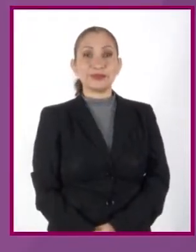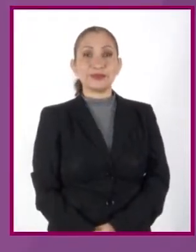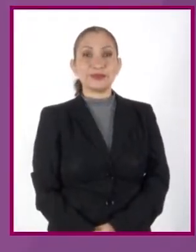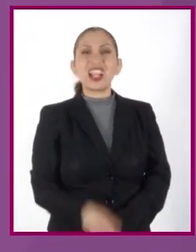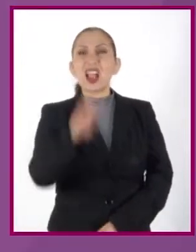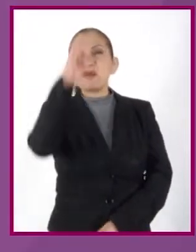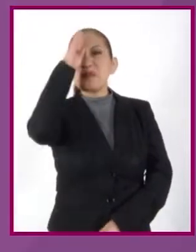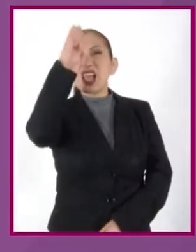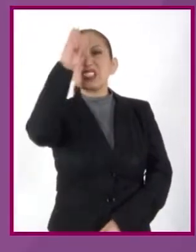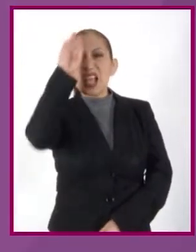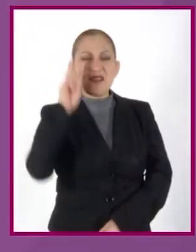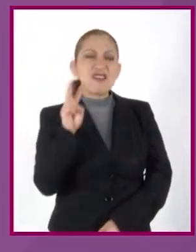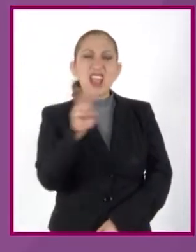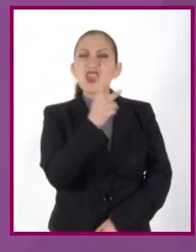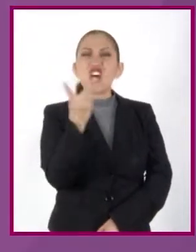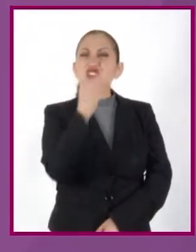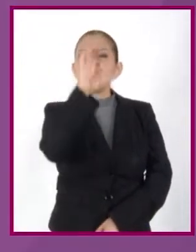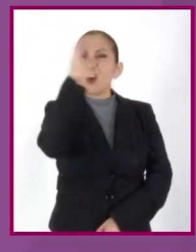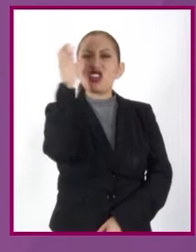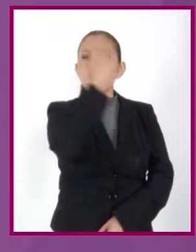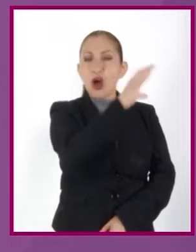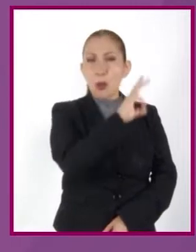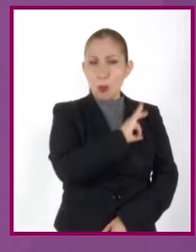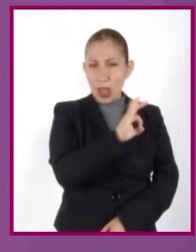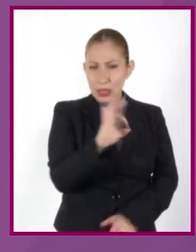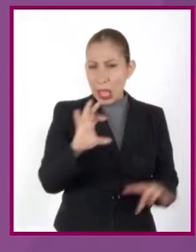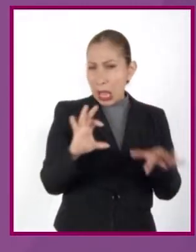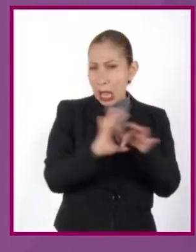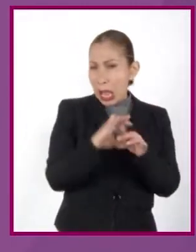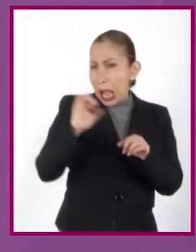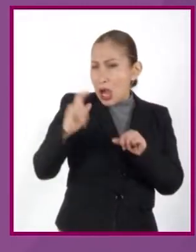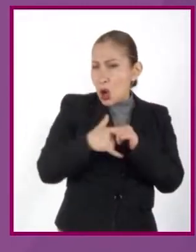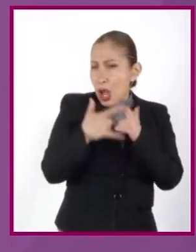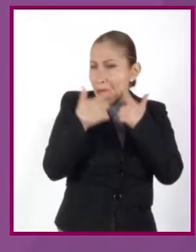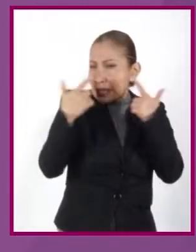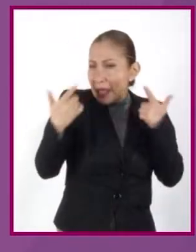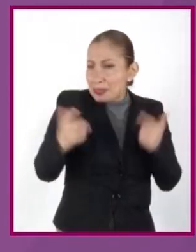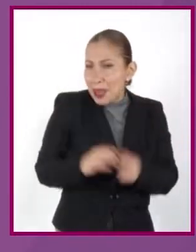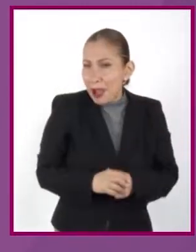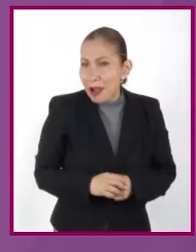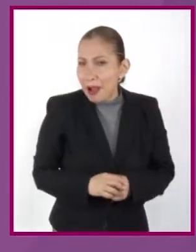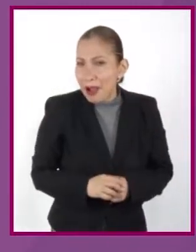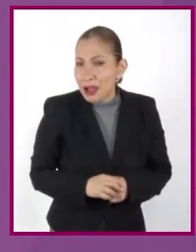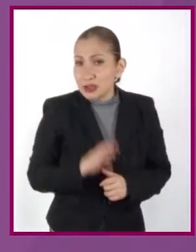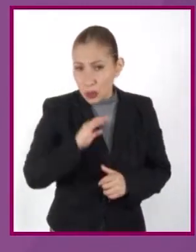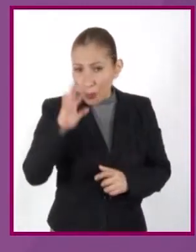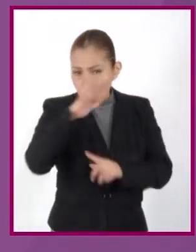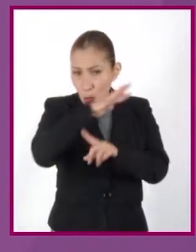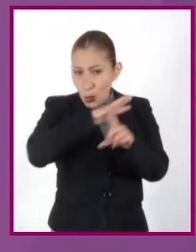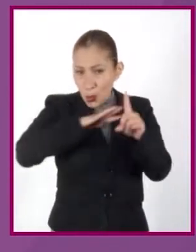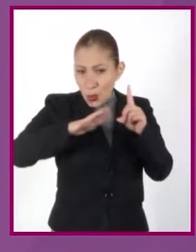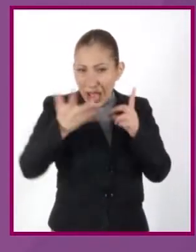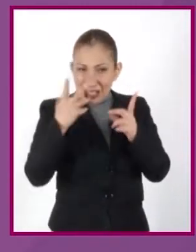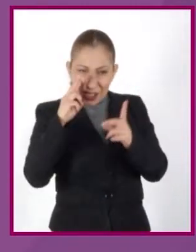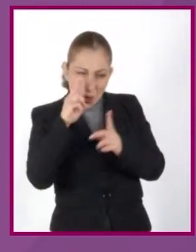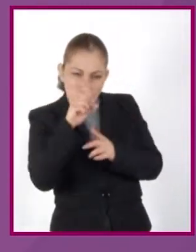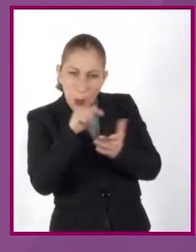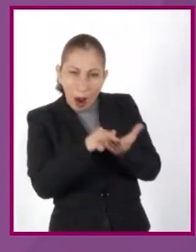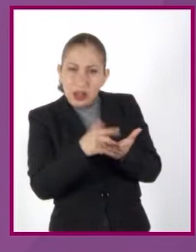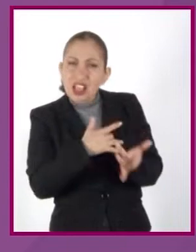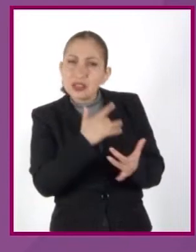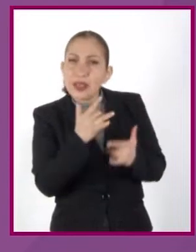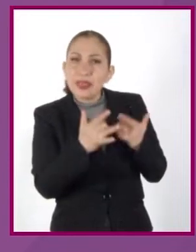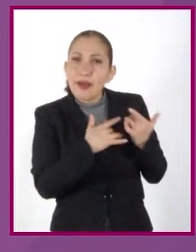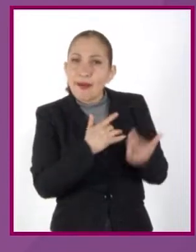¿Qué piensan de lo que ven en ellas? ¿Pueden relacionarlas con alguna leyenda? ¿Se dan cuenta de la atmósfera generada? ¿Qué sensación